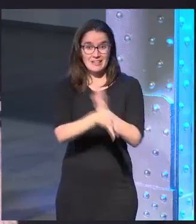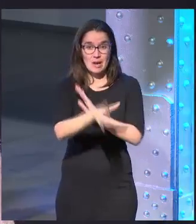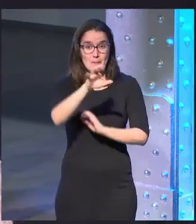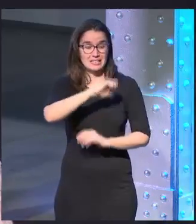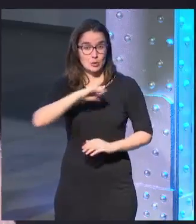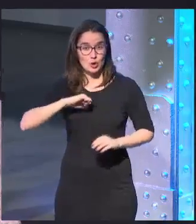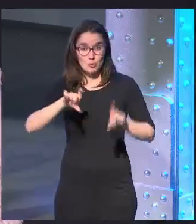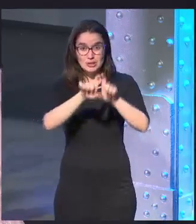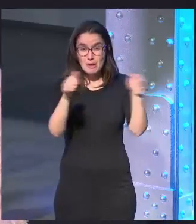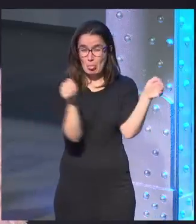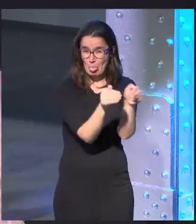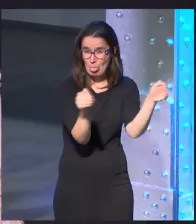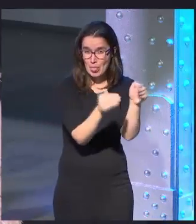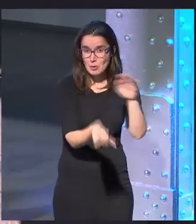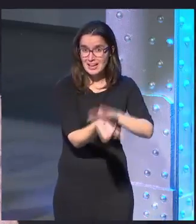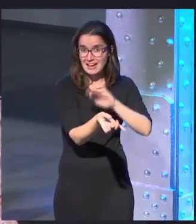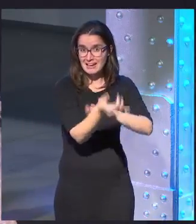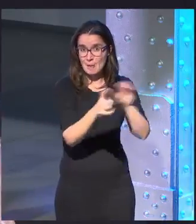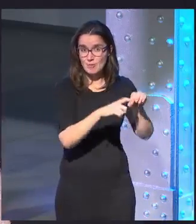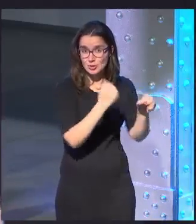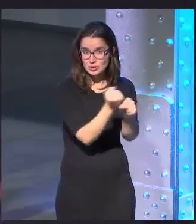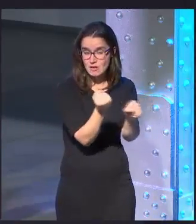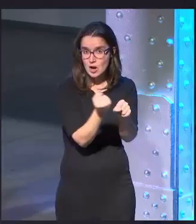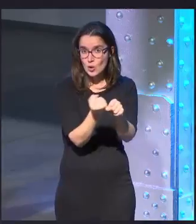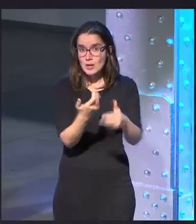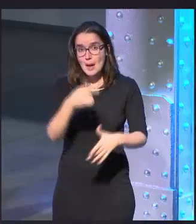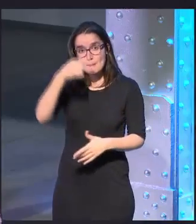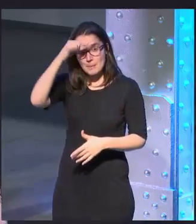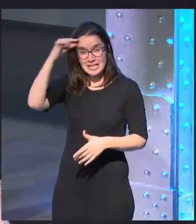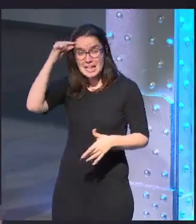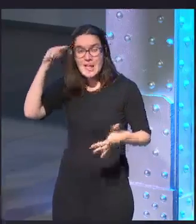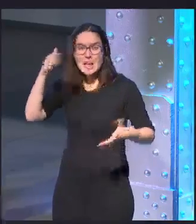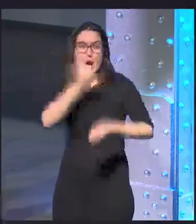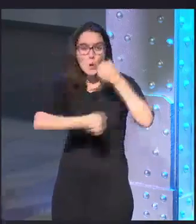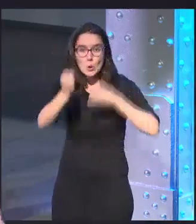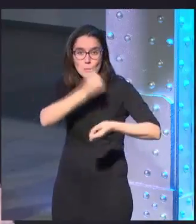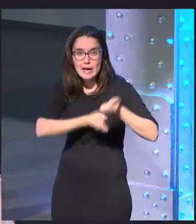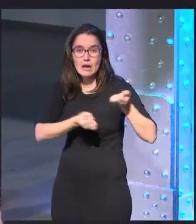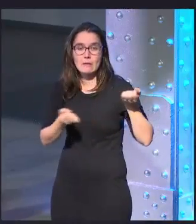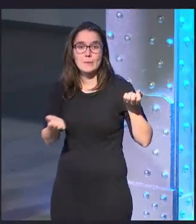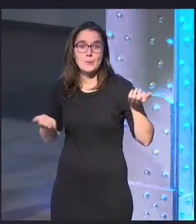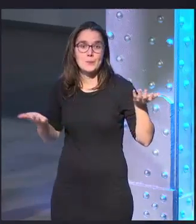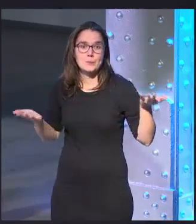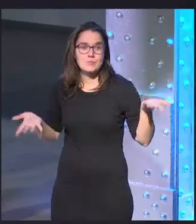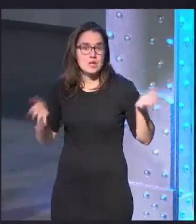hecho de pequeños empresarios, porque crean empleo, porque la mentalidad y la economía, insisto, es la imagen